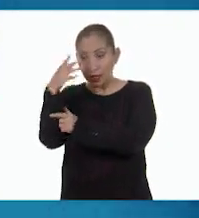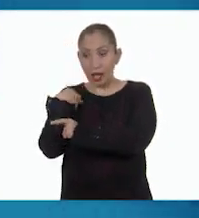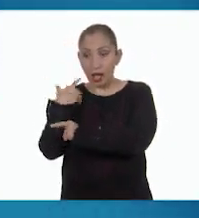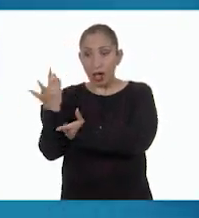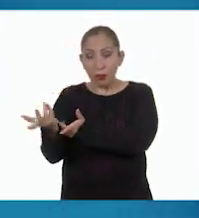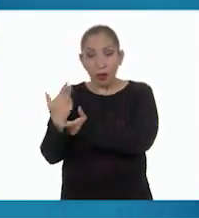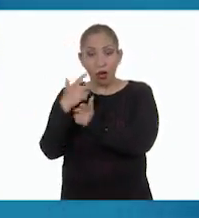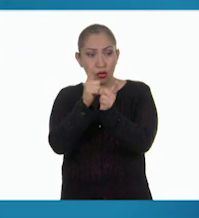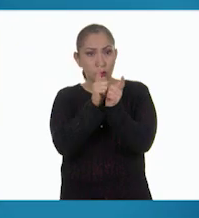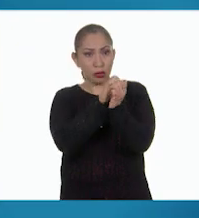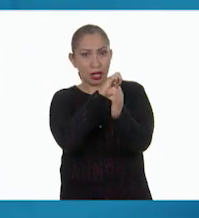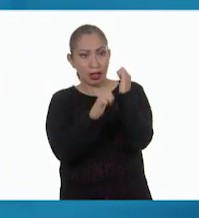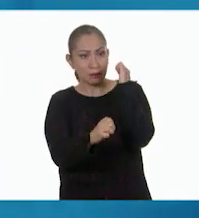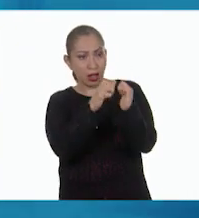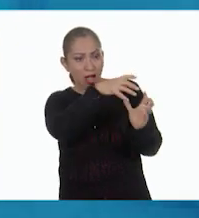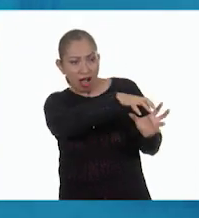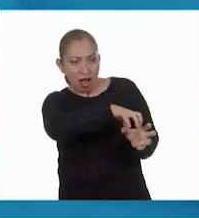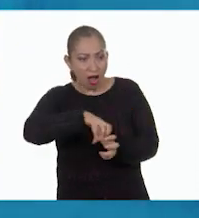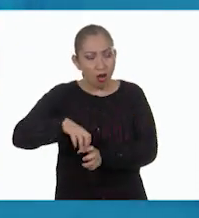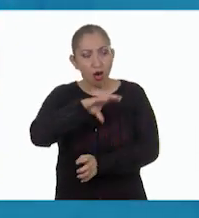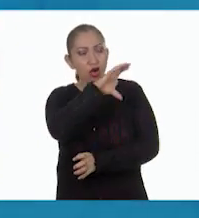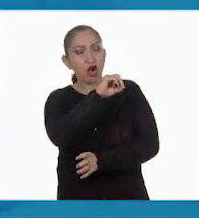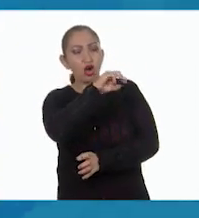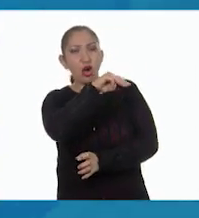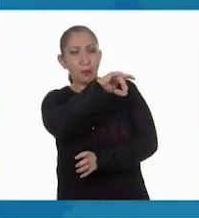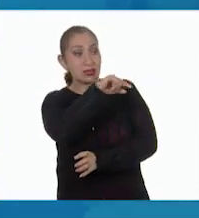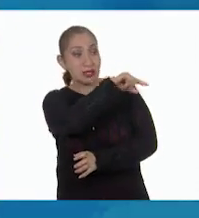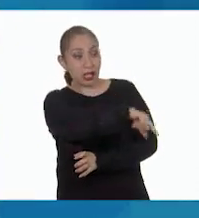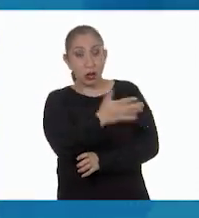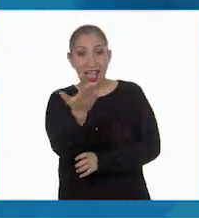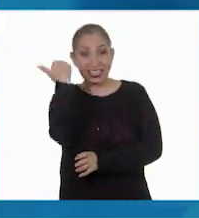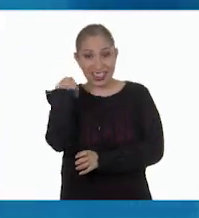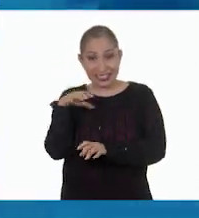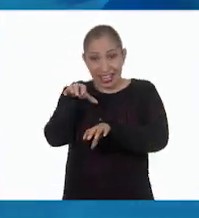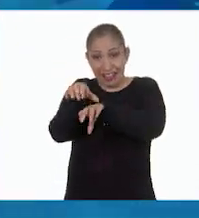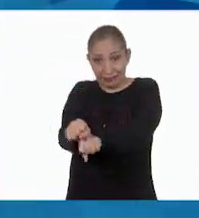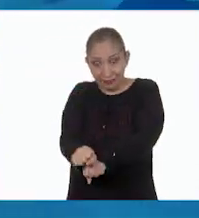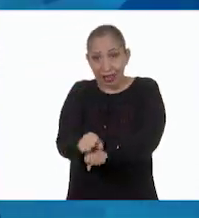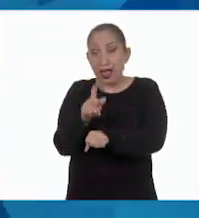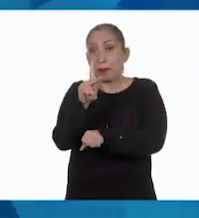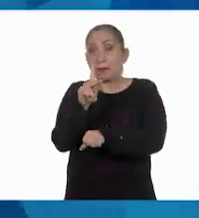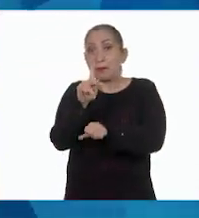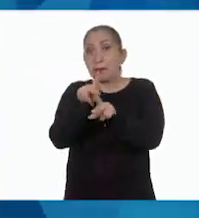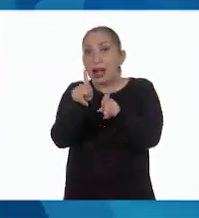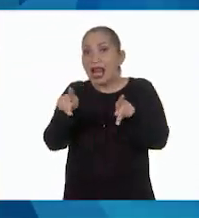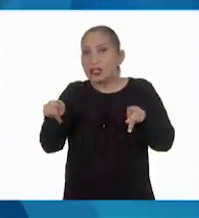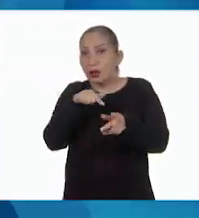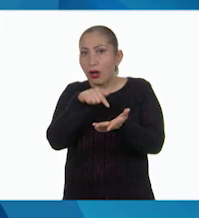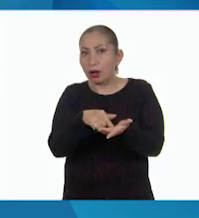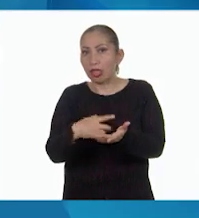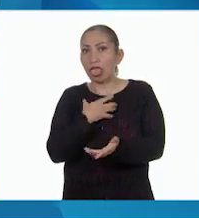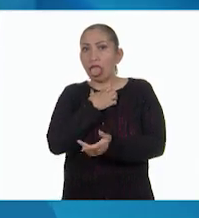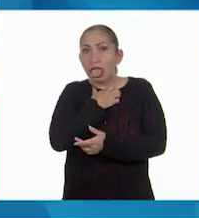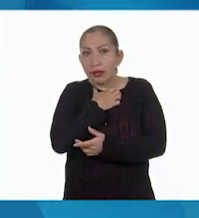de su tribu enemiga, los Cocones, los que nos habían apresado en la playa.